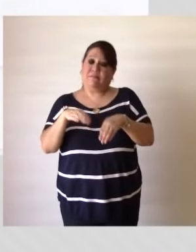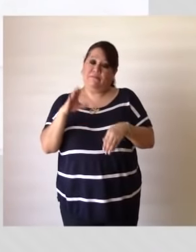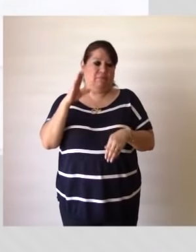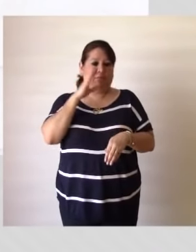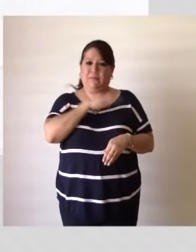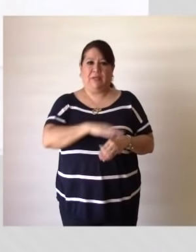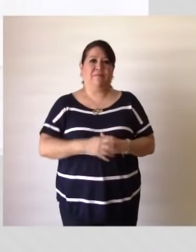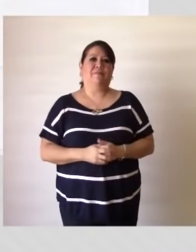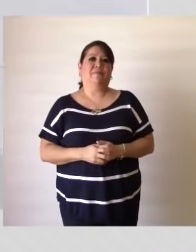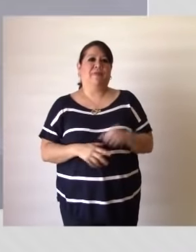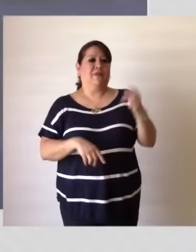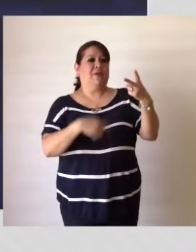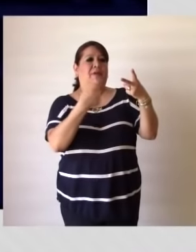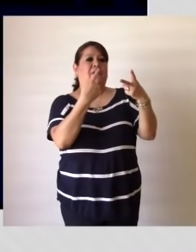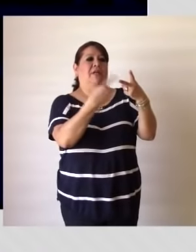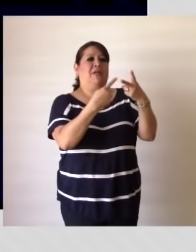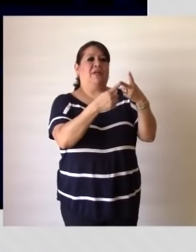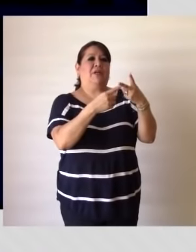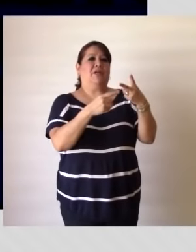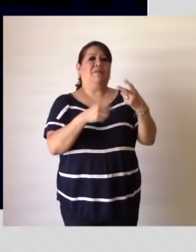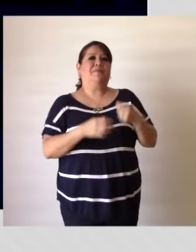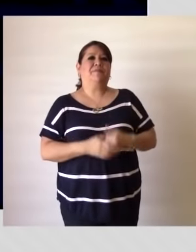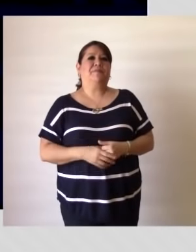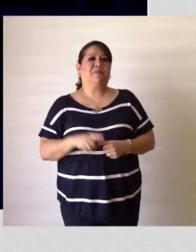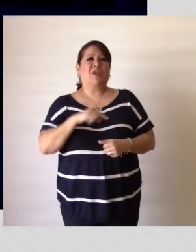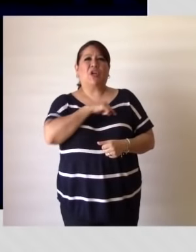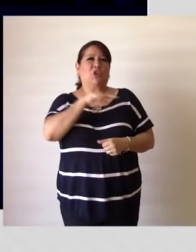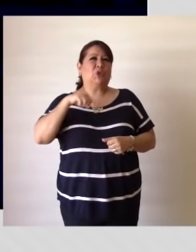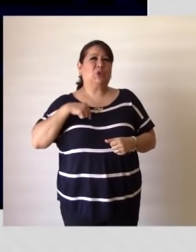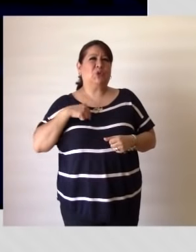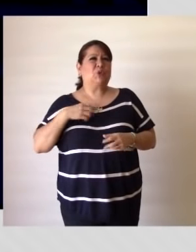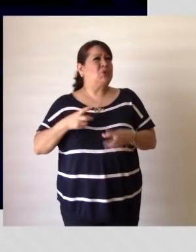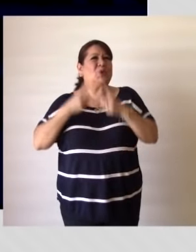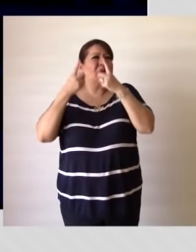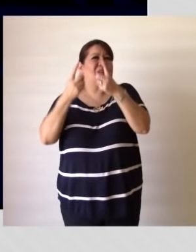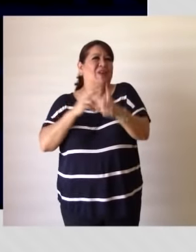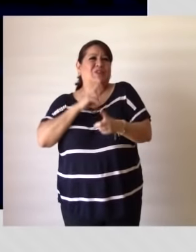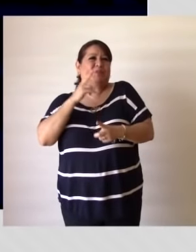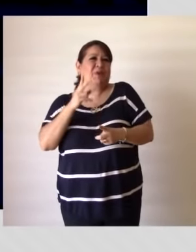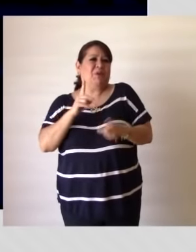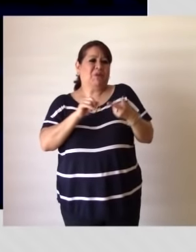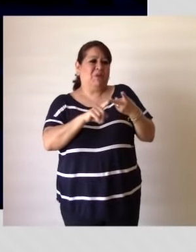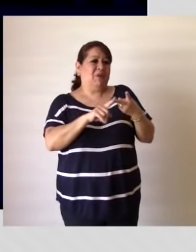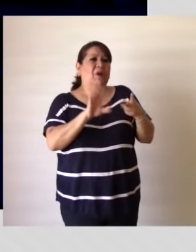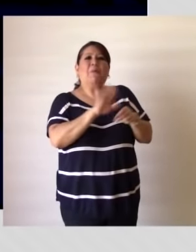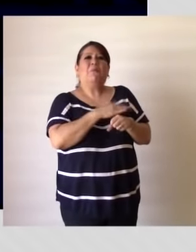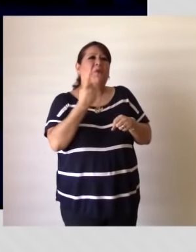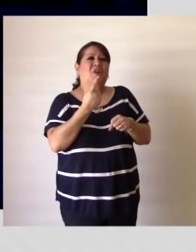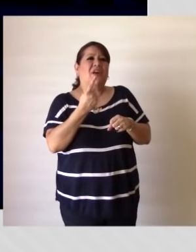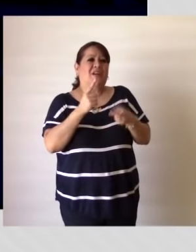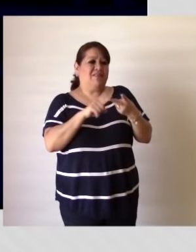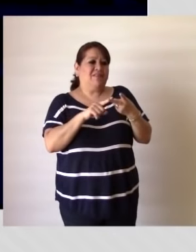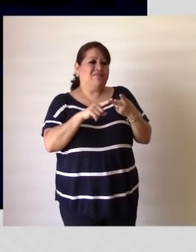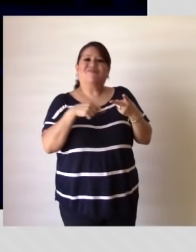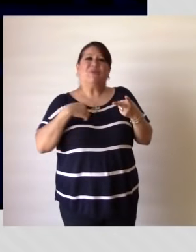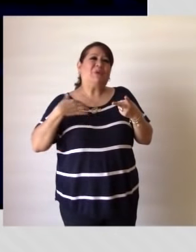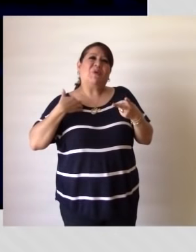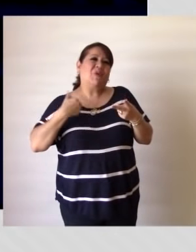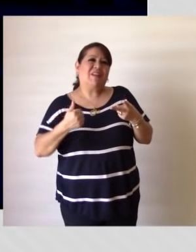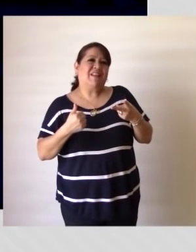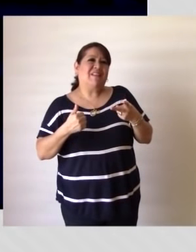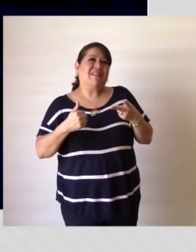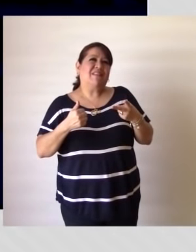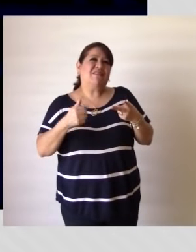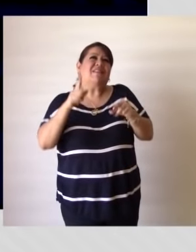adiós lo mejor es porque no hemos entendido la naturaleza de dios no hemos